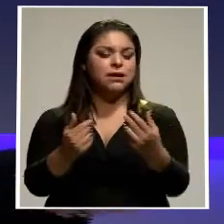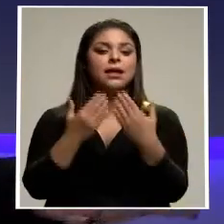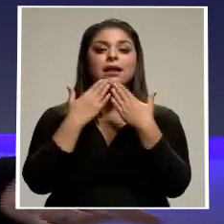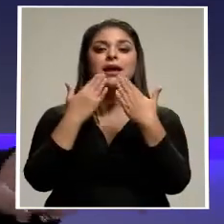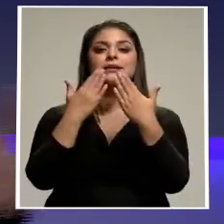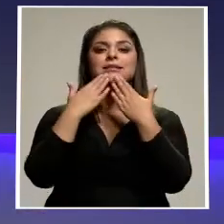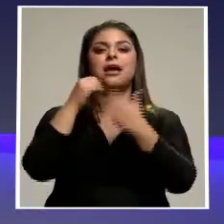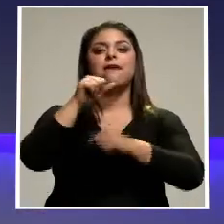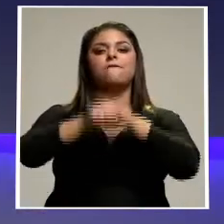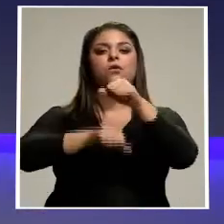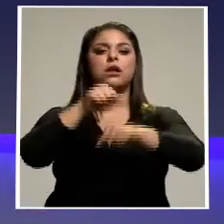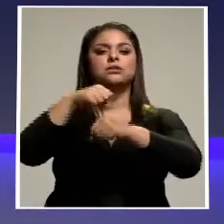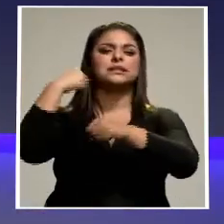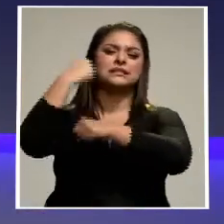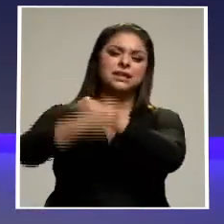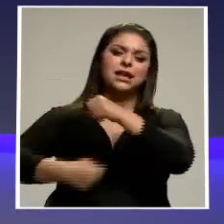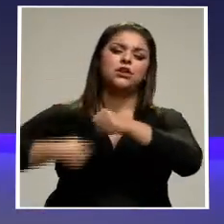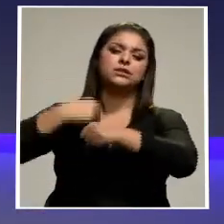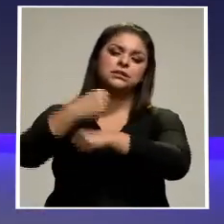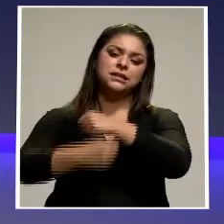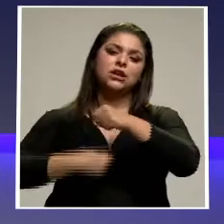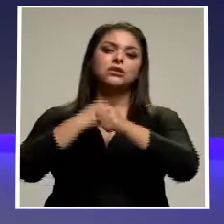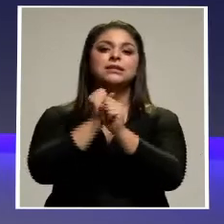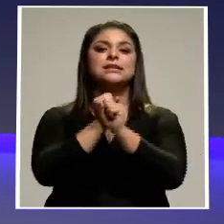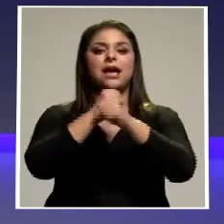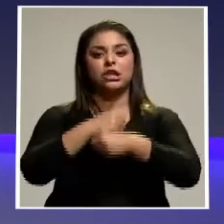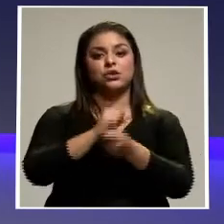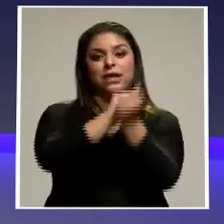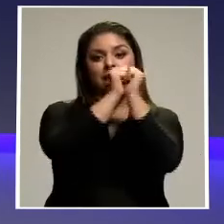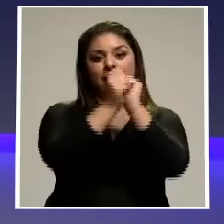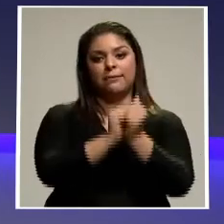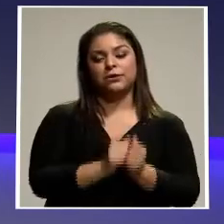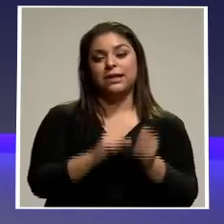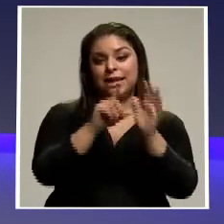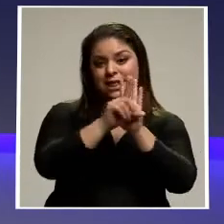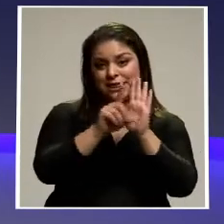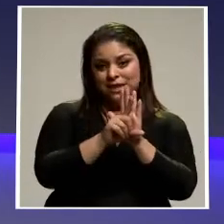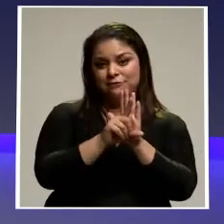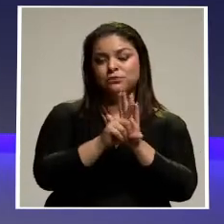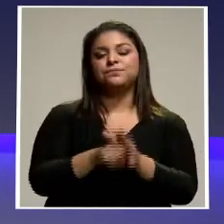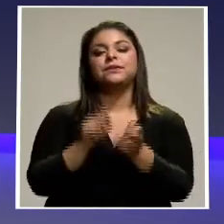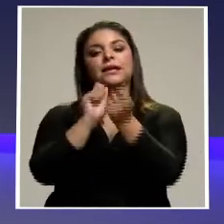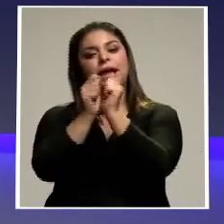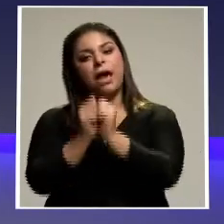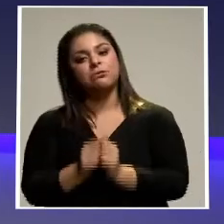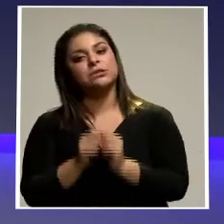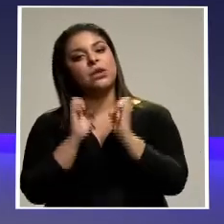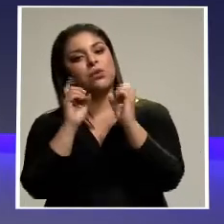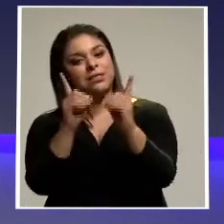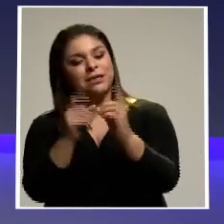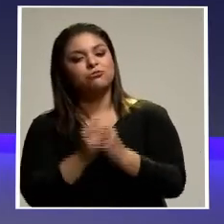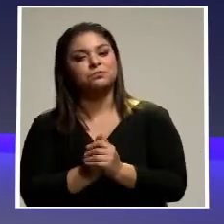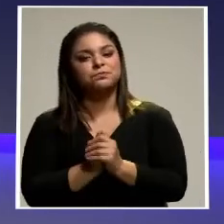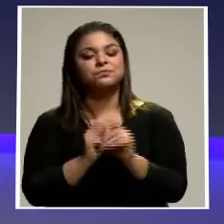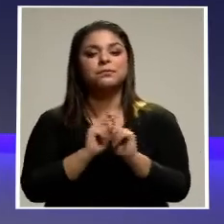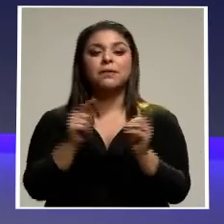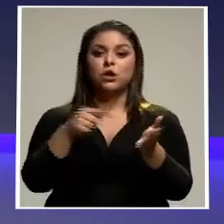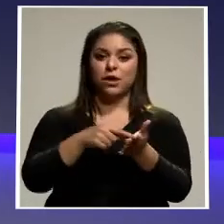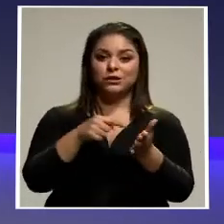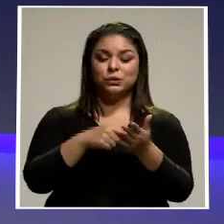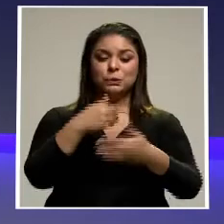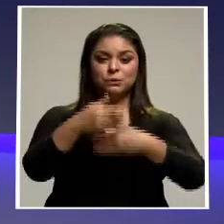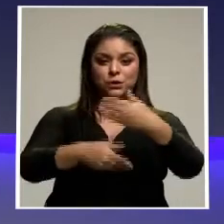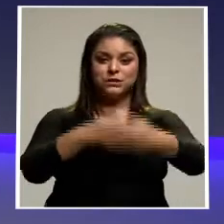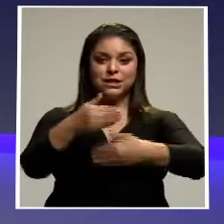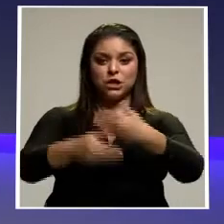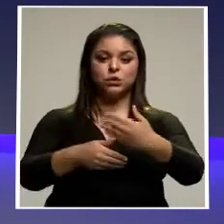de siglos que se han hecho, y los cambios legislativos y los cambios educativos, pero esos son procesos que